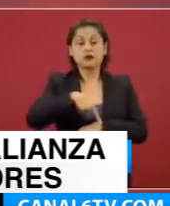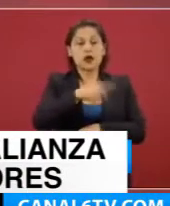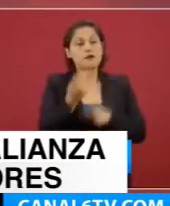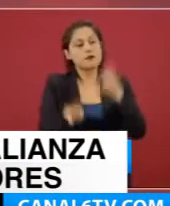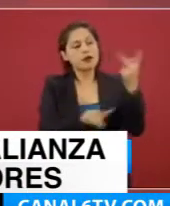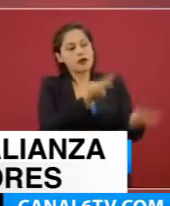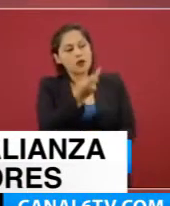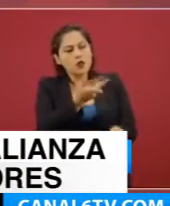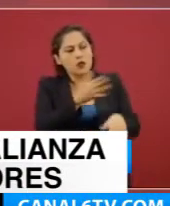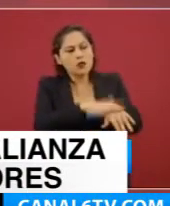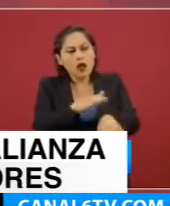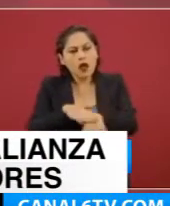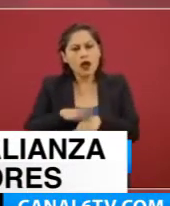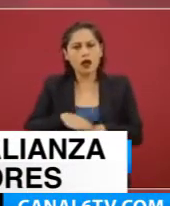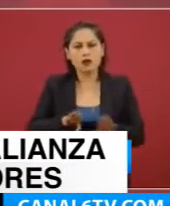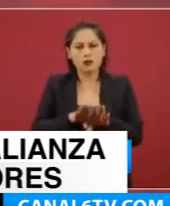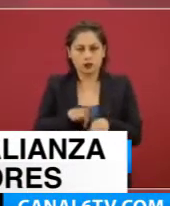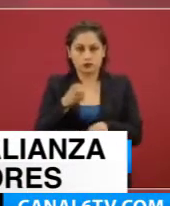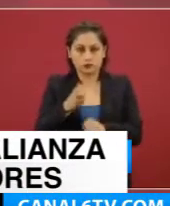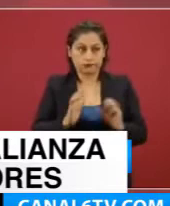les recomendaría